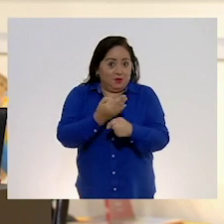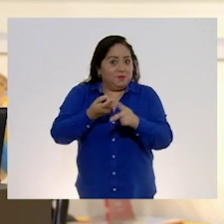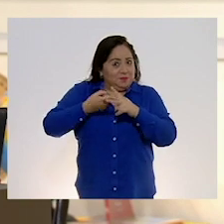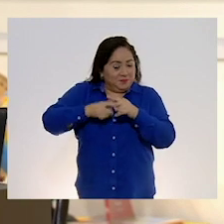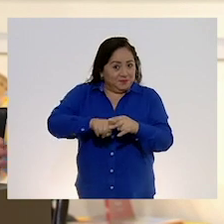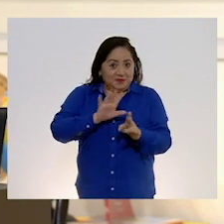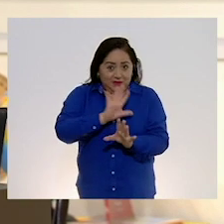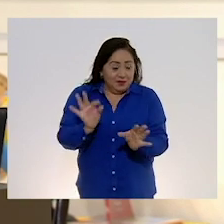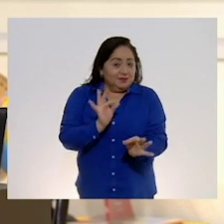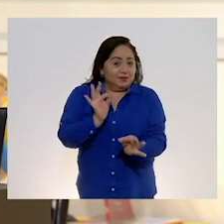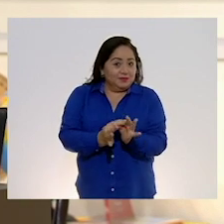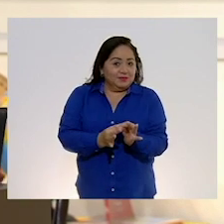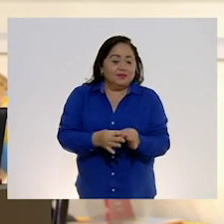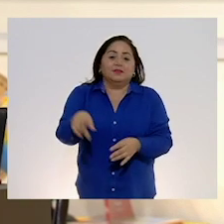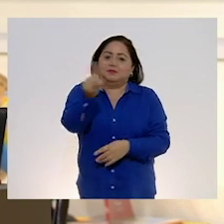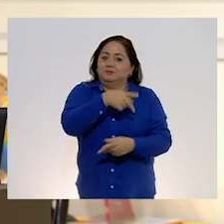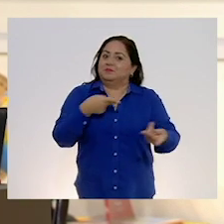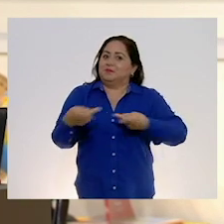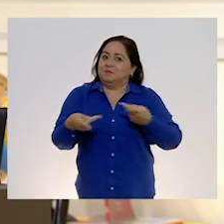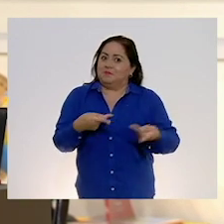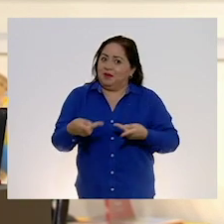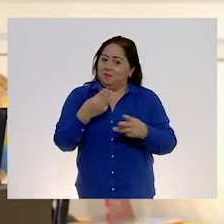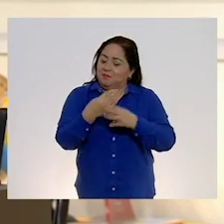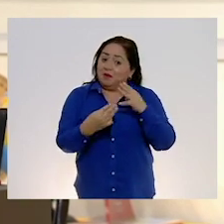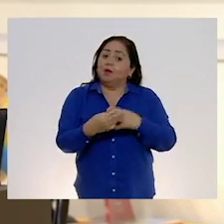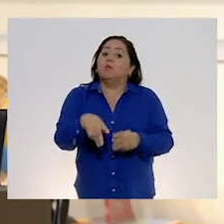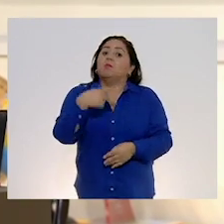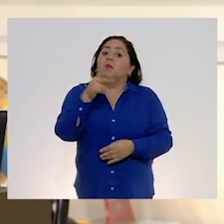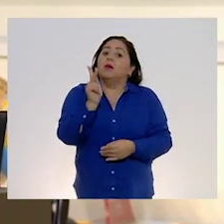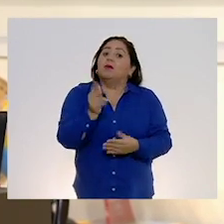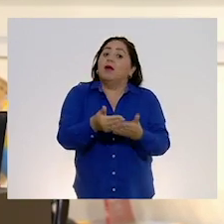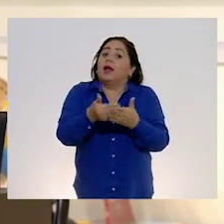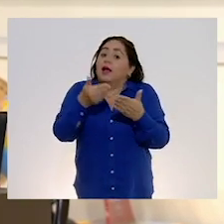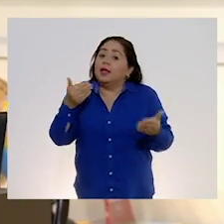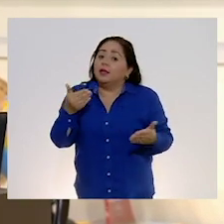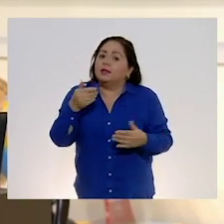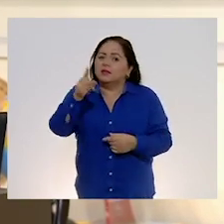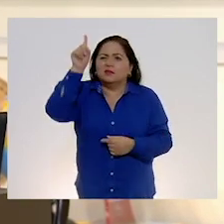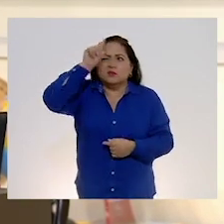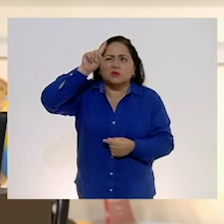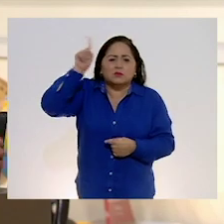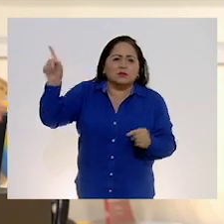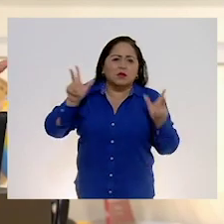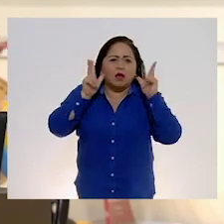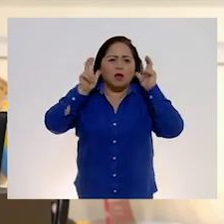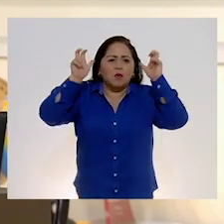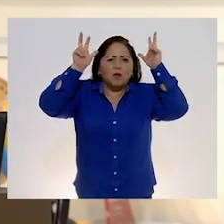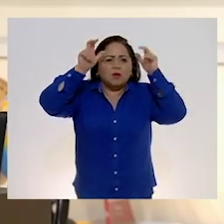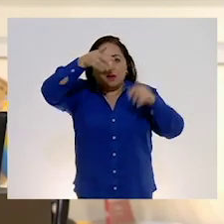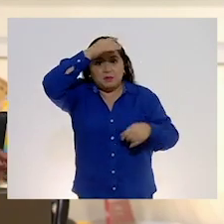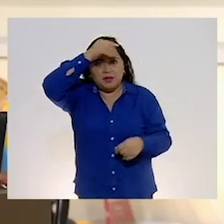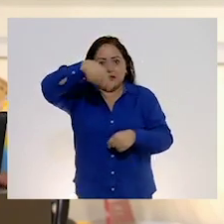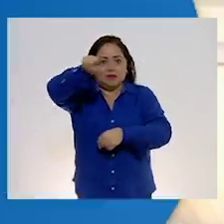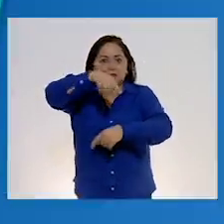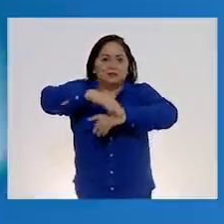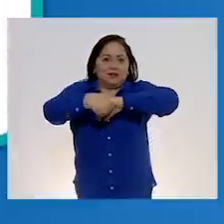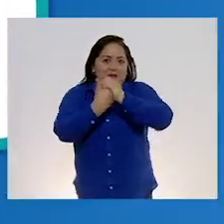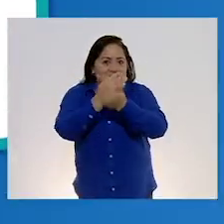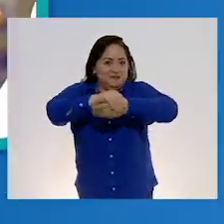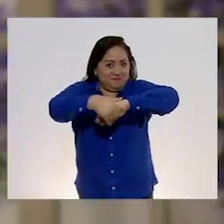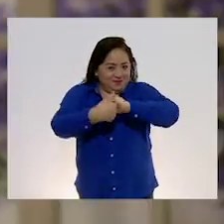comenzar? Pues preparen sus materiales, pero antes vamos a escuchar el consejo de AjoListo para aprender a lavar bien nuestras manos.